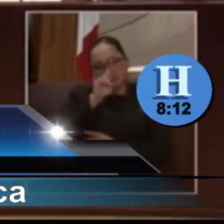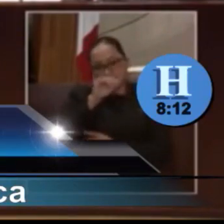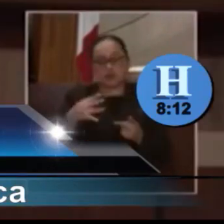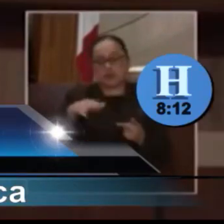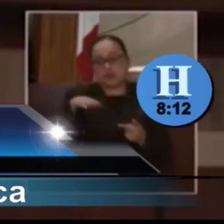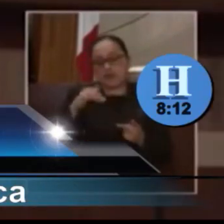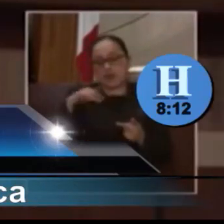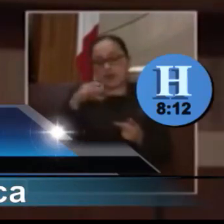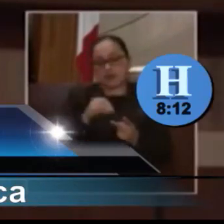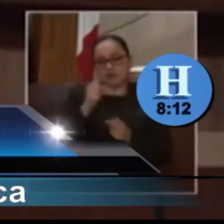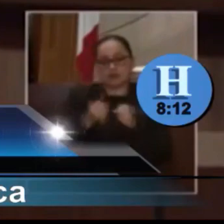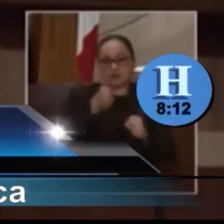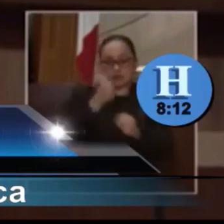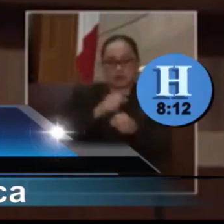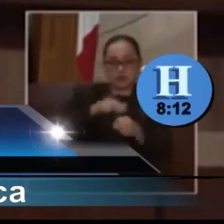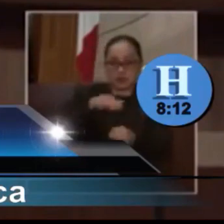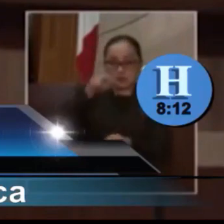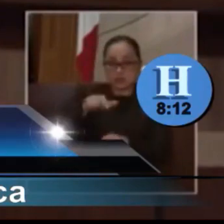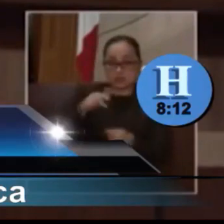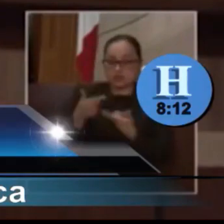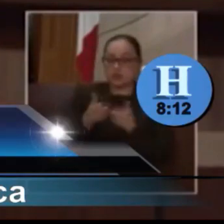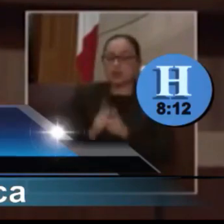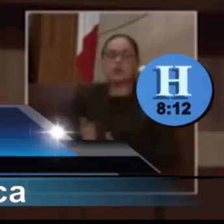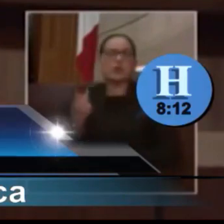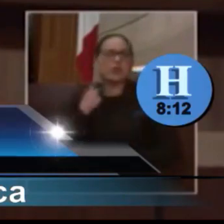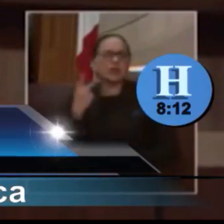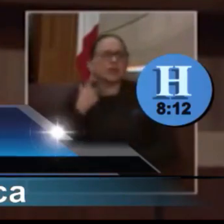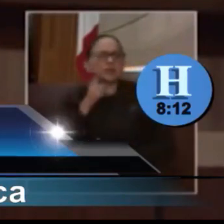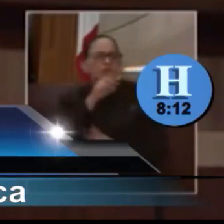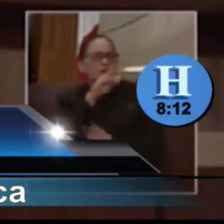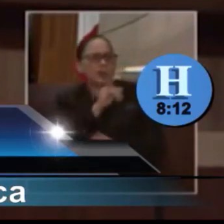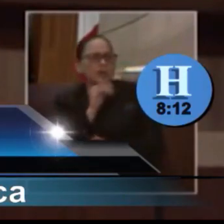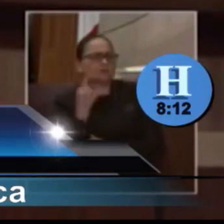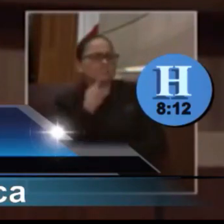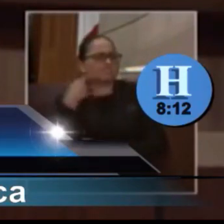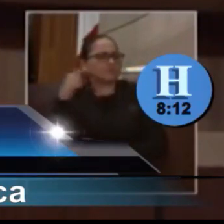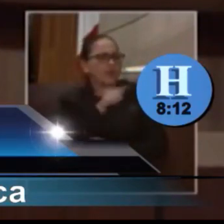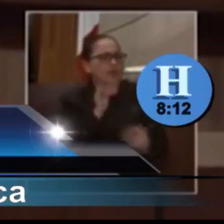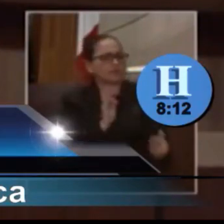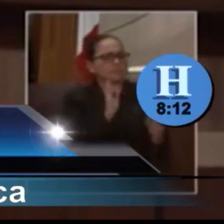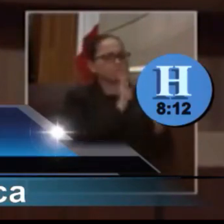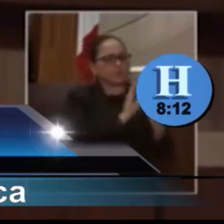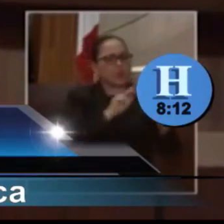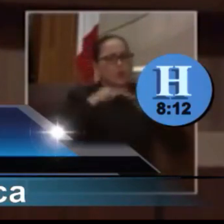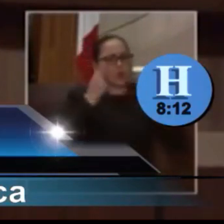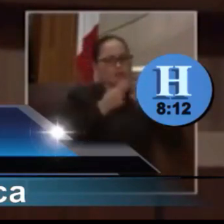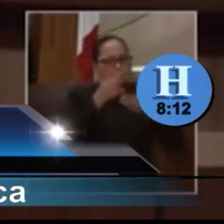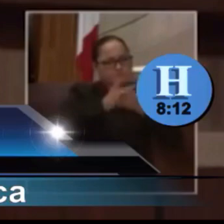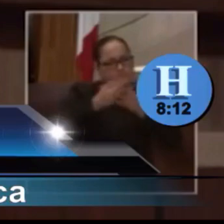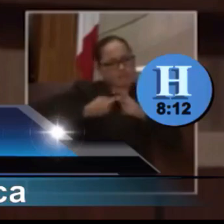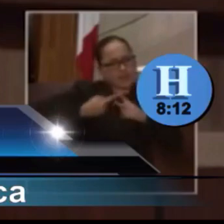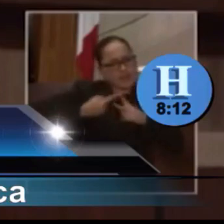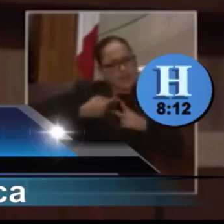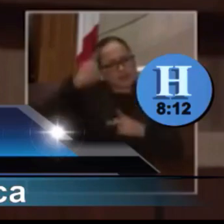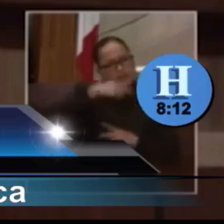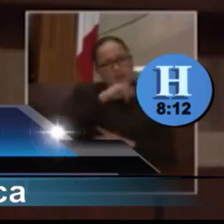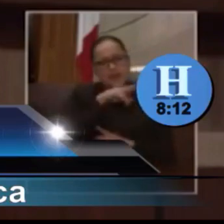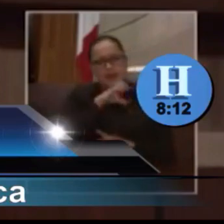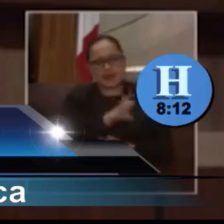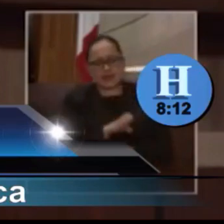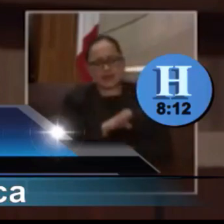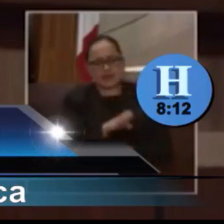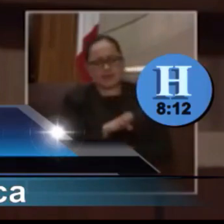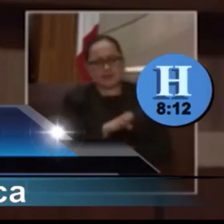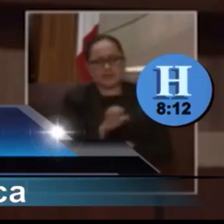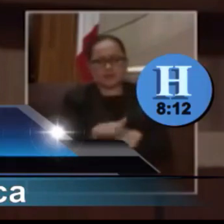dijo, a ver, Instituto Nacional Electoral, tú lo que tenías que demostrar es que había este vínculo con cuestiones electorales entre el